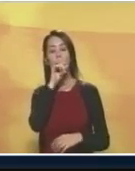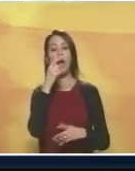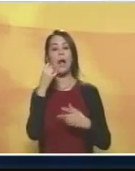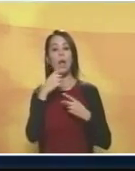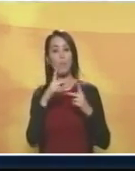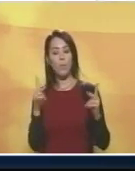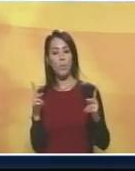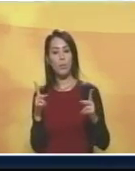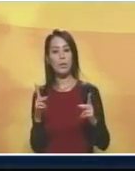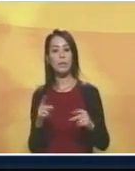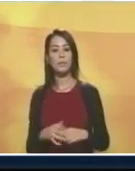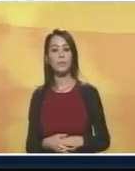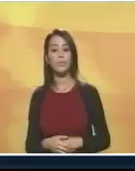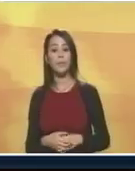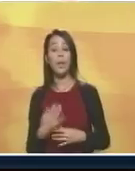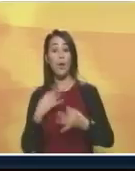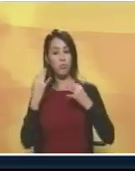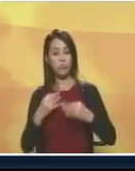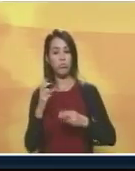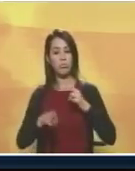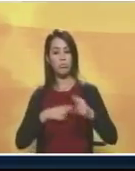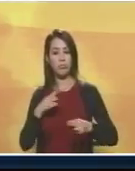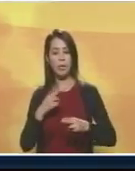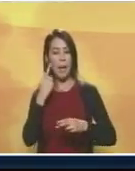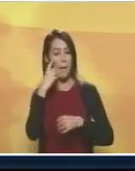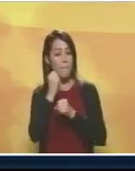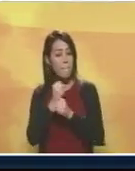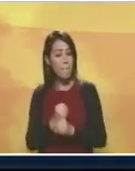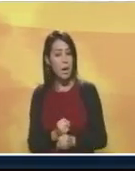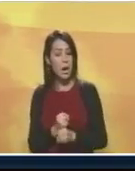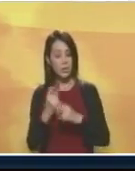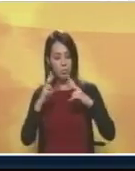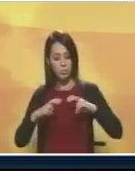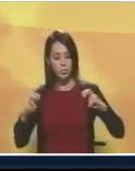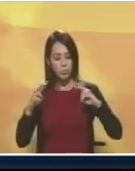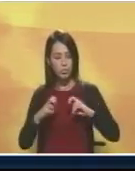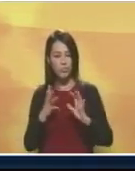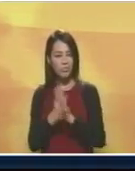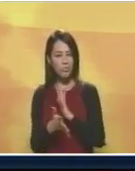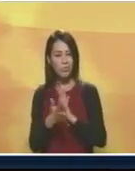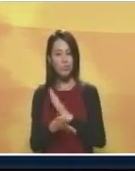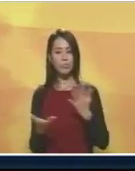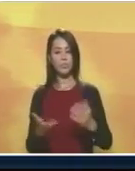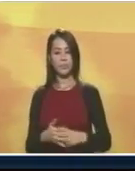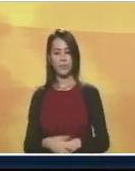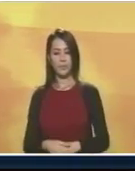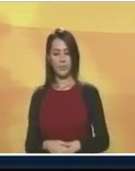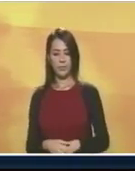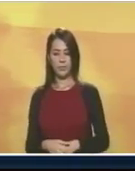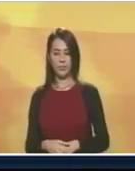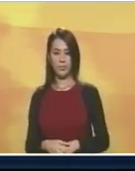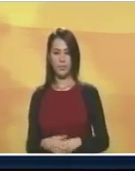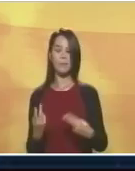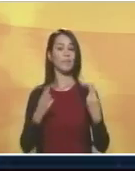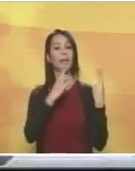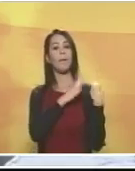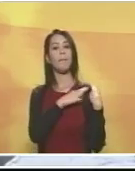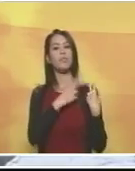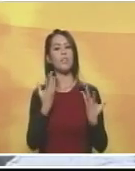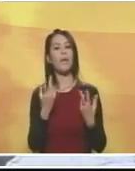Metro de Caracas. Se espera ahora que las autoridades inicien una investigación para determinar las